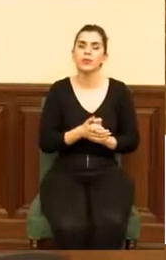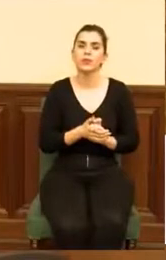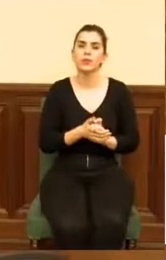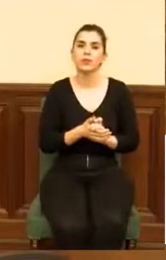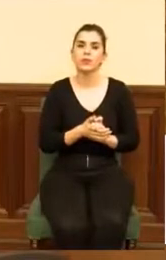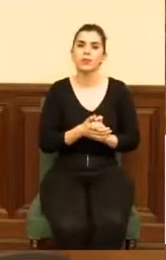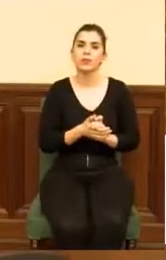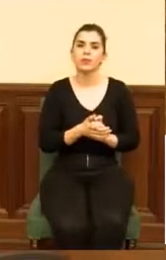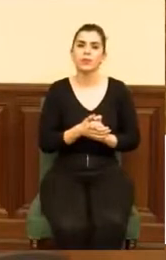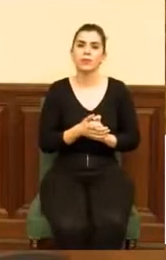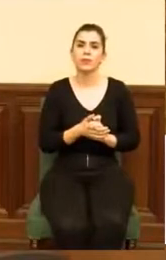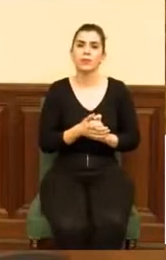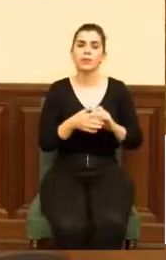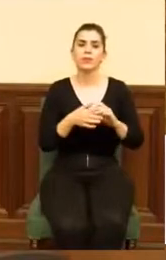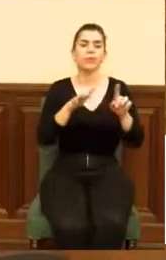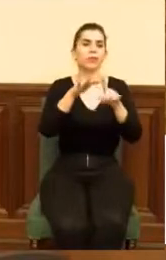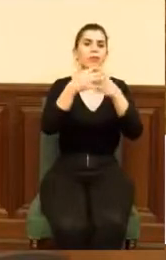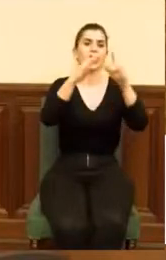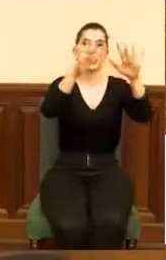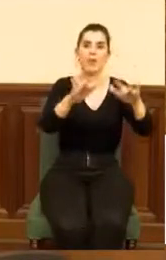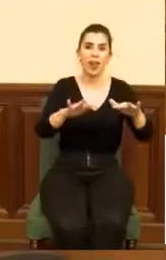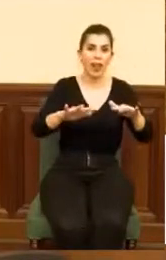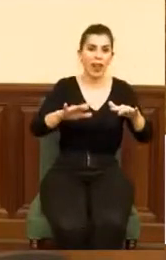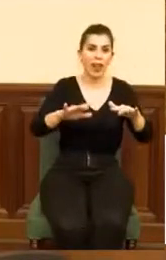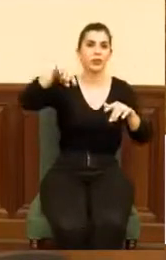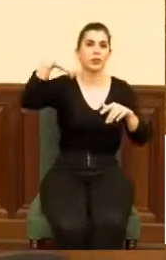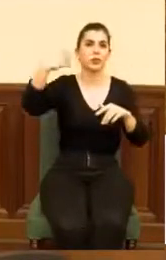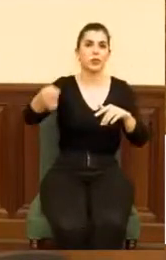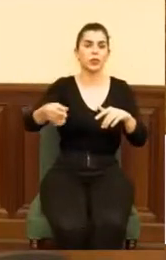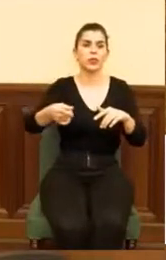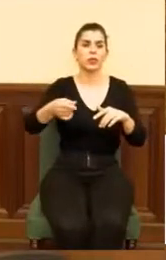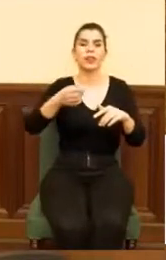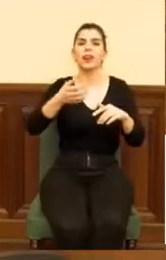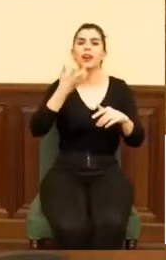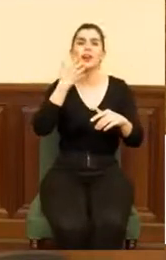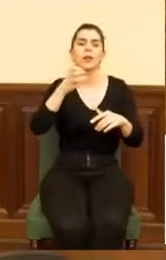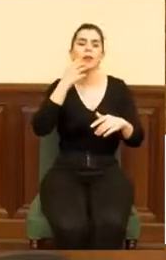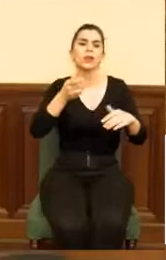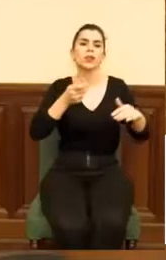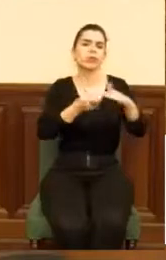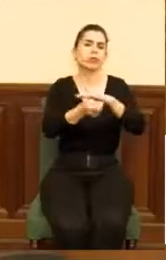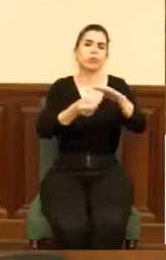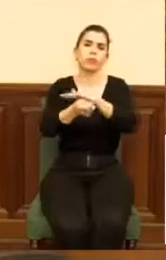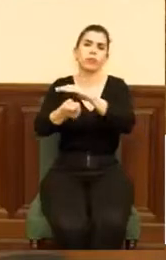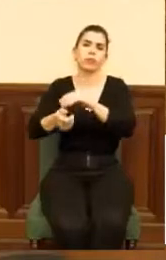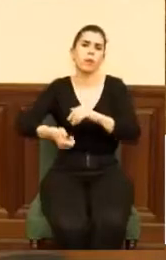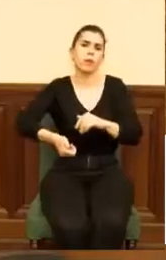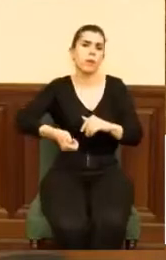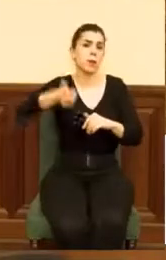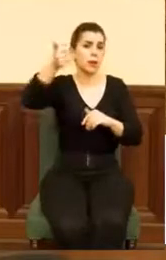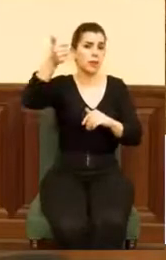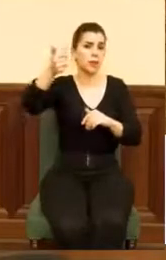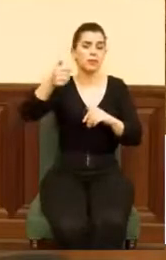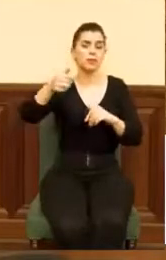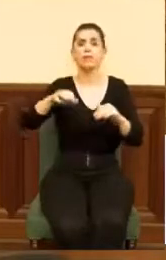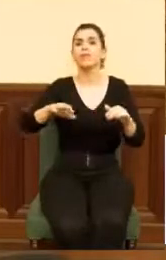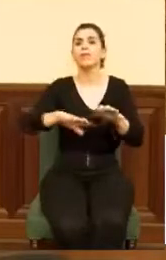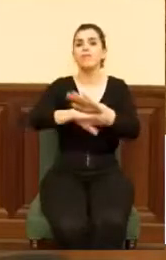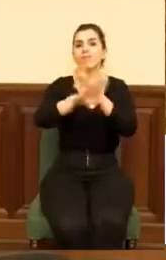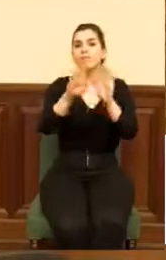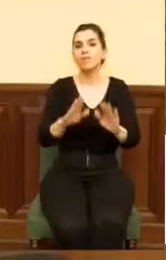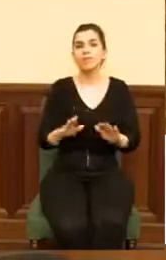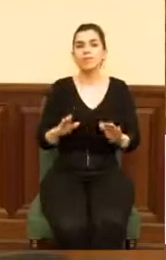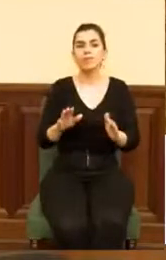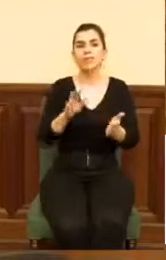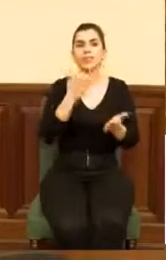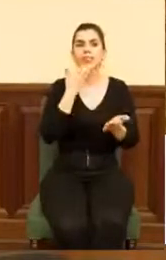de lo que ha pasado con la nevada, pues ese número de reclamaciones se incremente y a lo mejor pues lo que hay que hacer es, si el